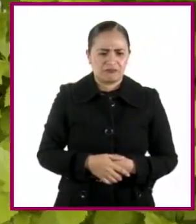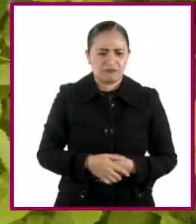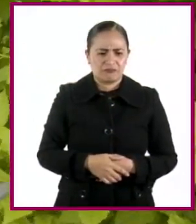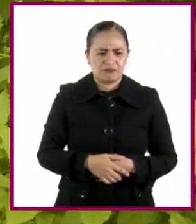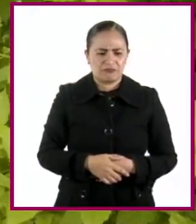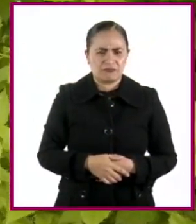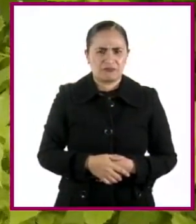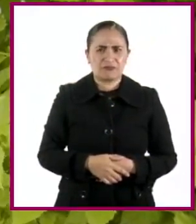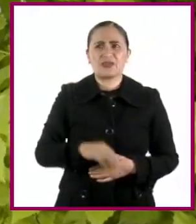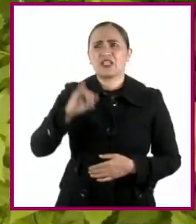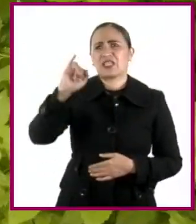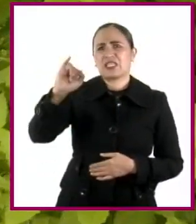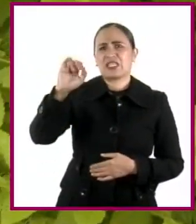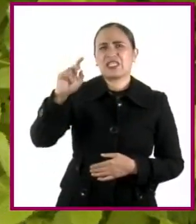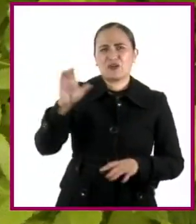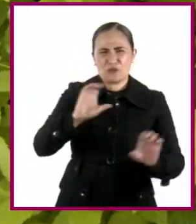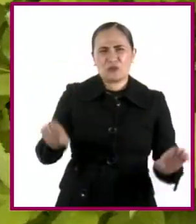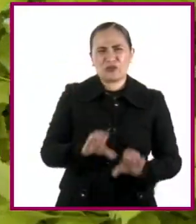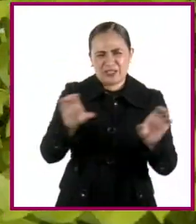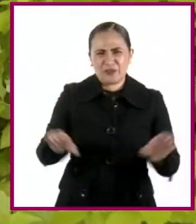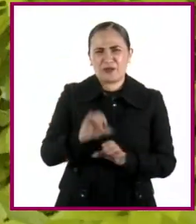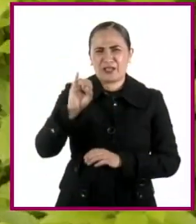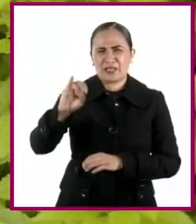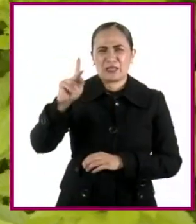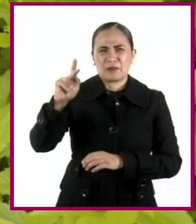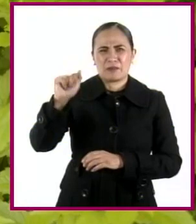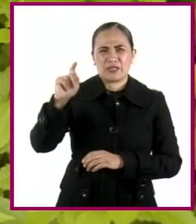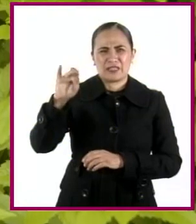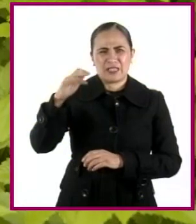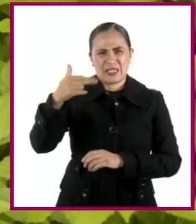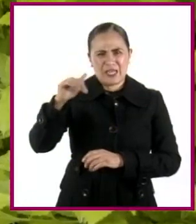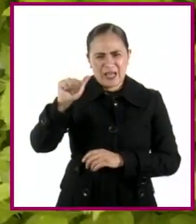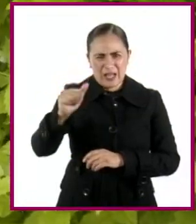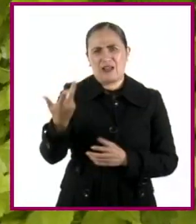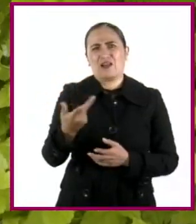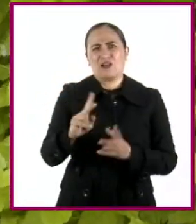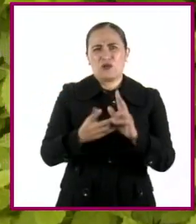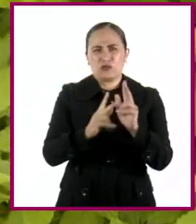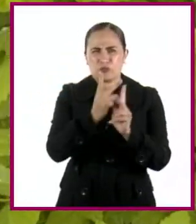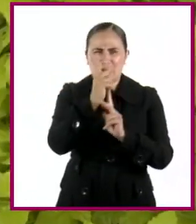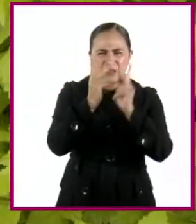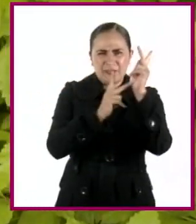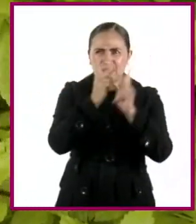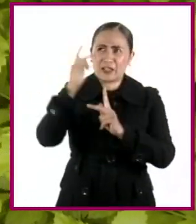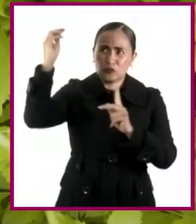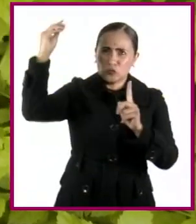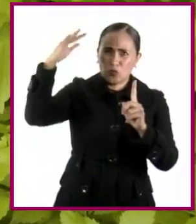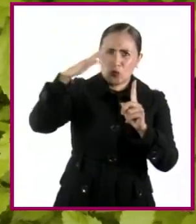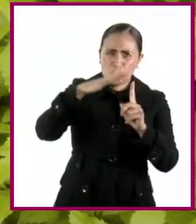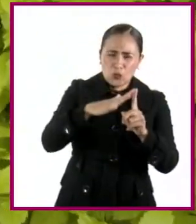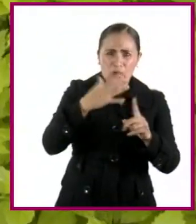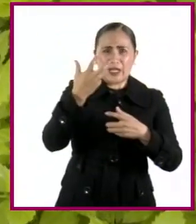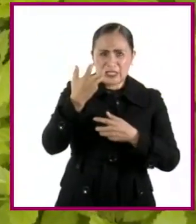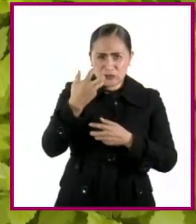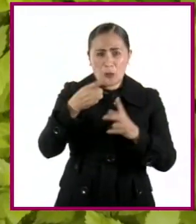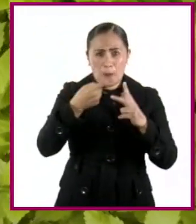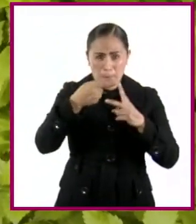Oye, Hipatia, ¿habrá matemáticas involucradas en los procesos fotosintéticos? Hipatia, ¿tú